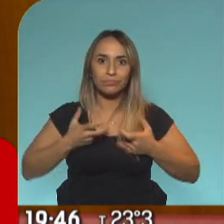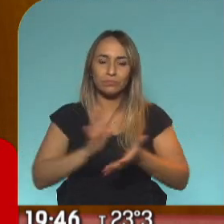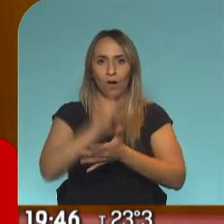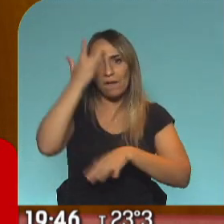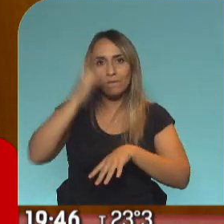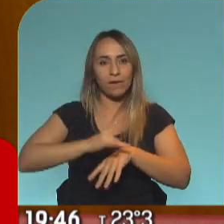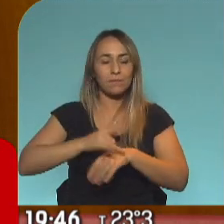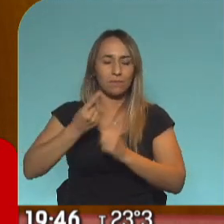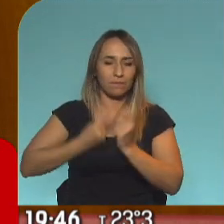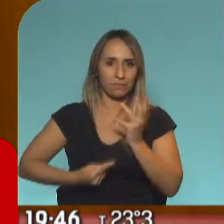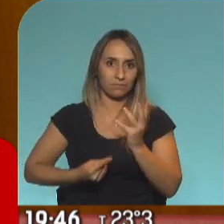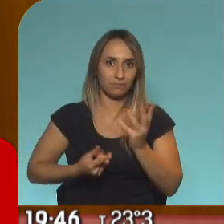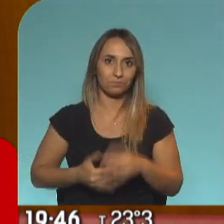cosas,